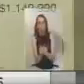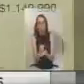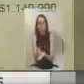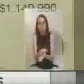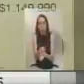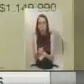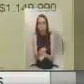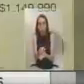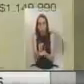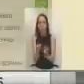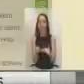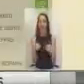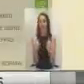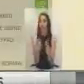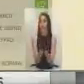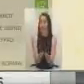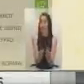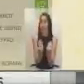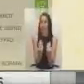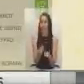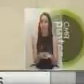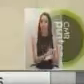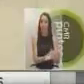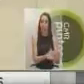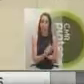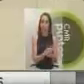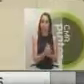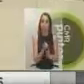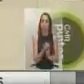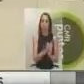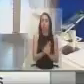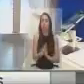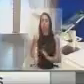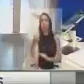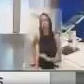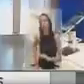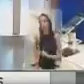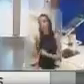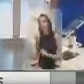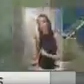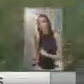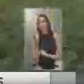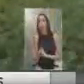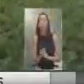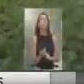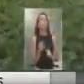volar un dron. Un regalo que requiere de planificación de presupuesto, pero que permite